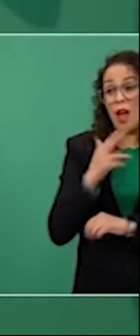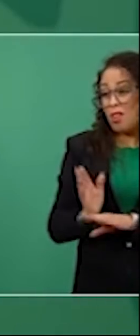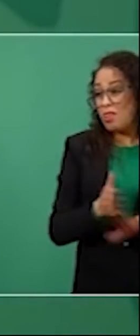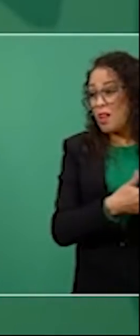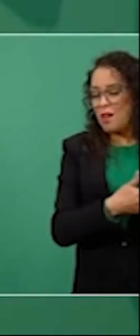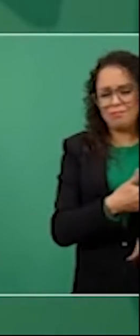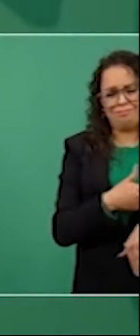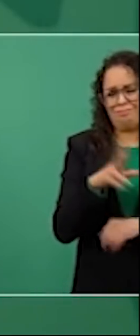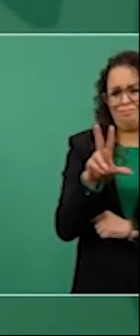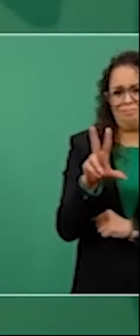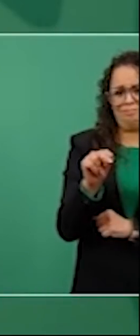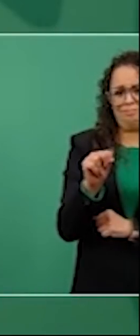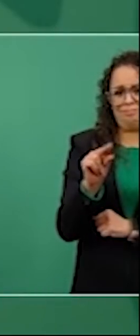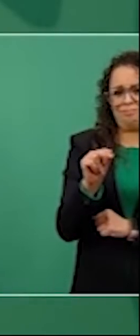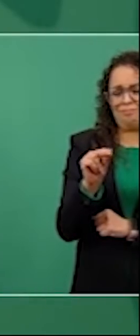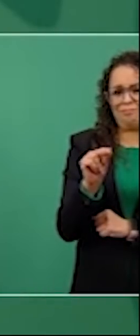Como letra muerta,